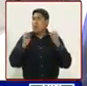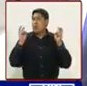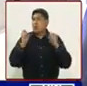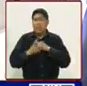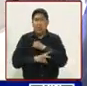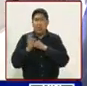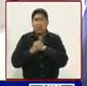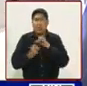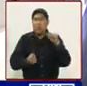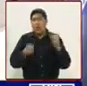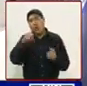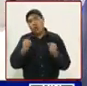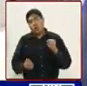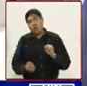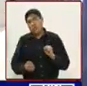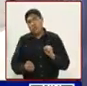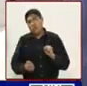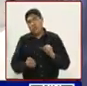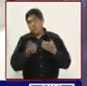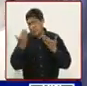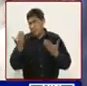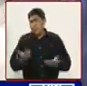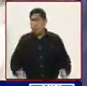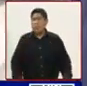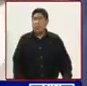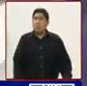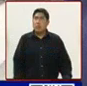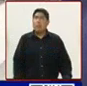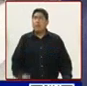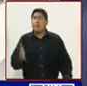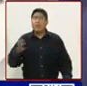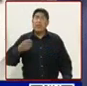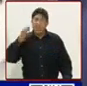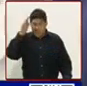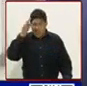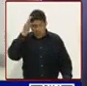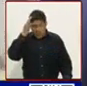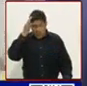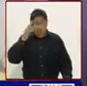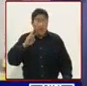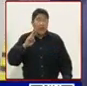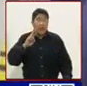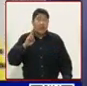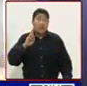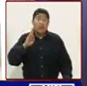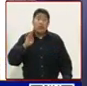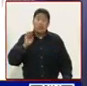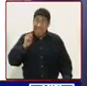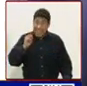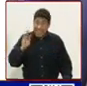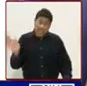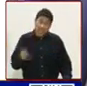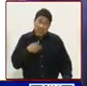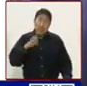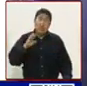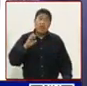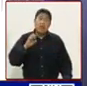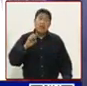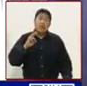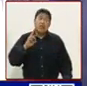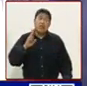parte de han sido víctimas de este robo. El fiscal Rubén Cruz Acarapi